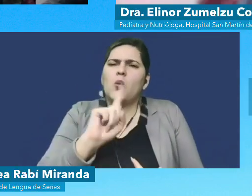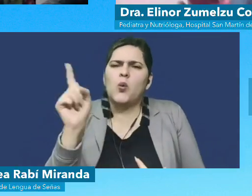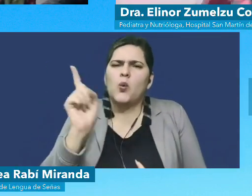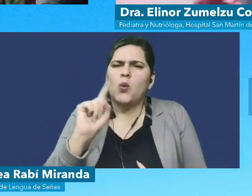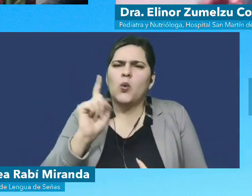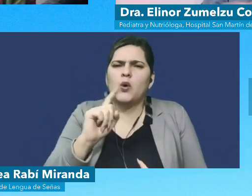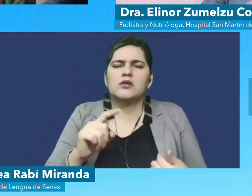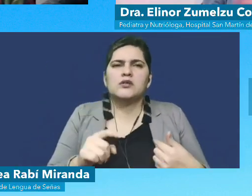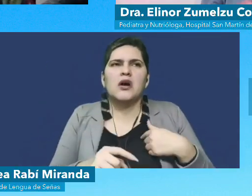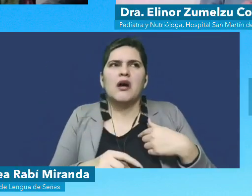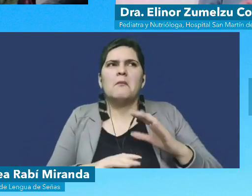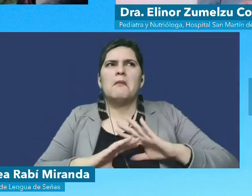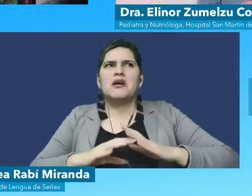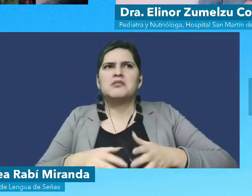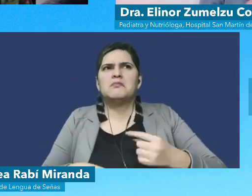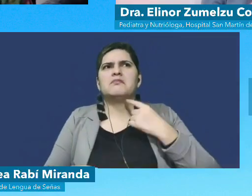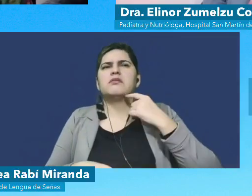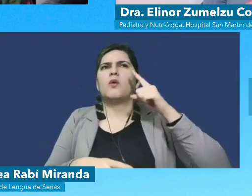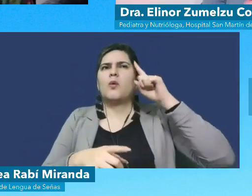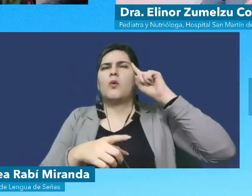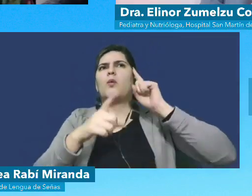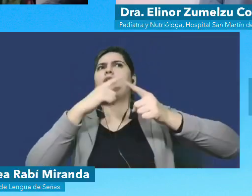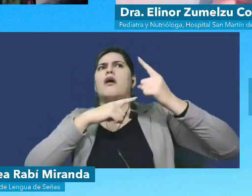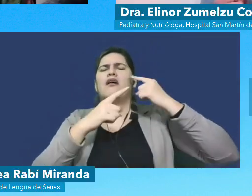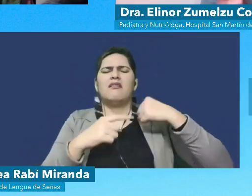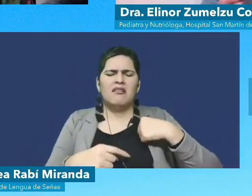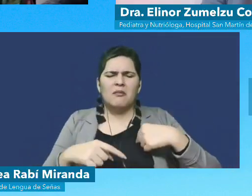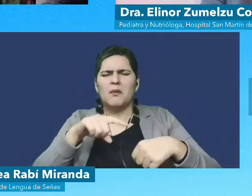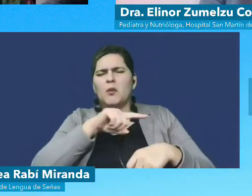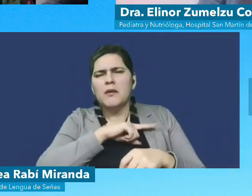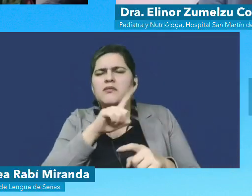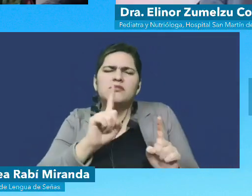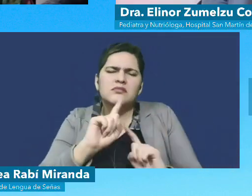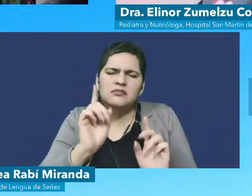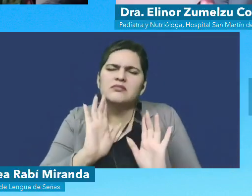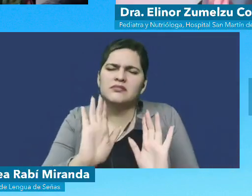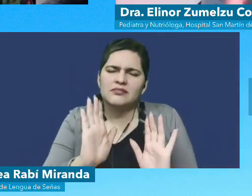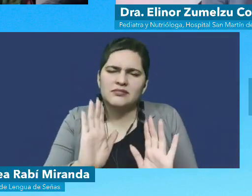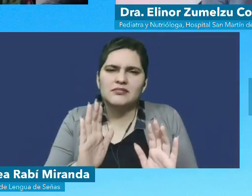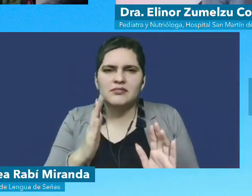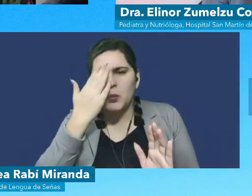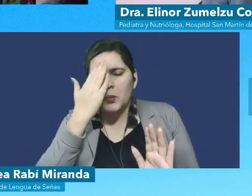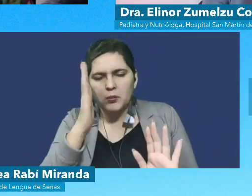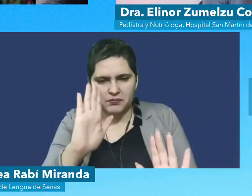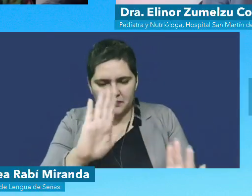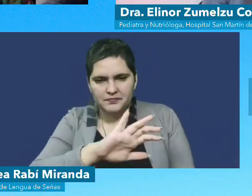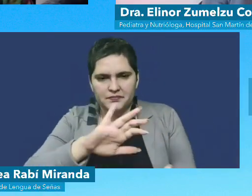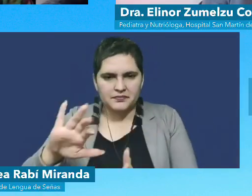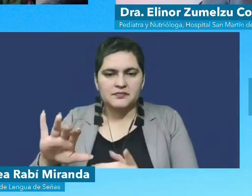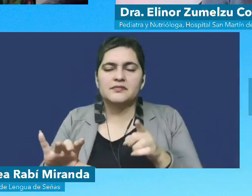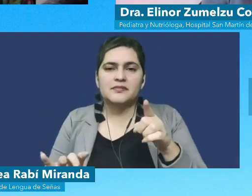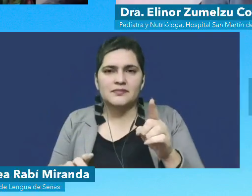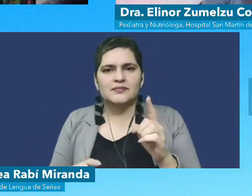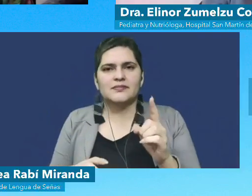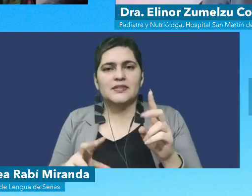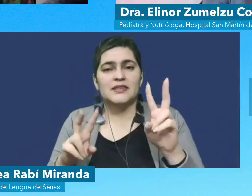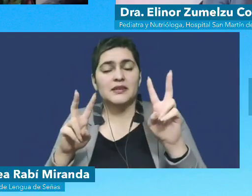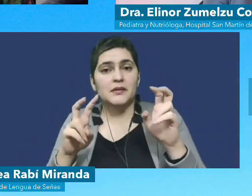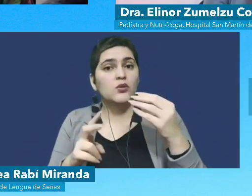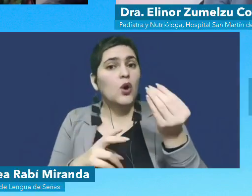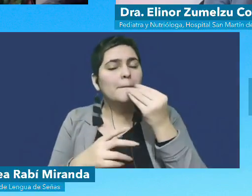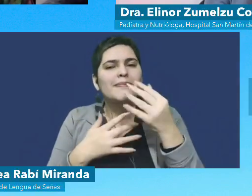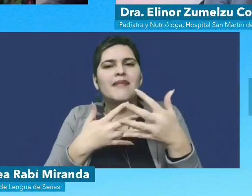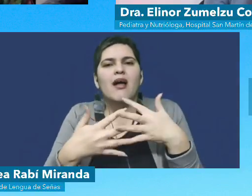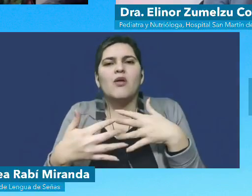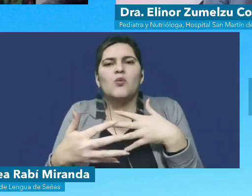lo mejor empiezo a entrar en pánico, ¿no es cierto? Pero en general uno dice eso. Y después, desde el inicio, alimentos naturales. Es mucho mejor